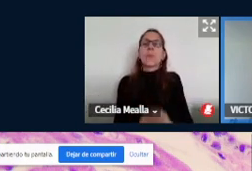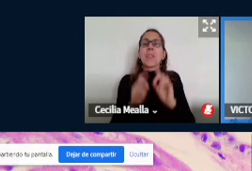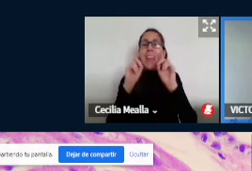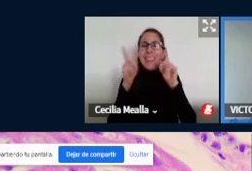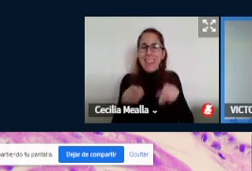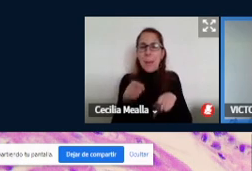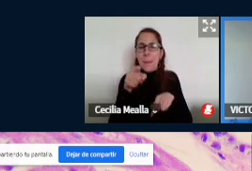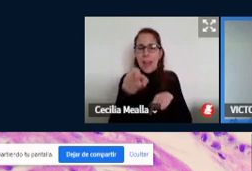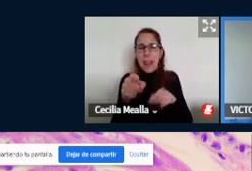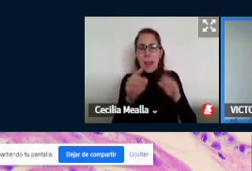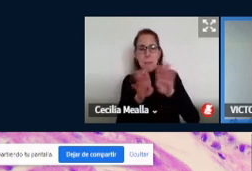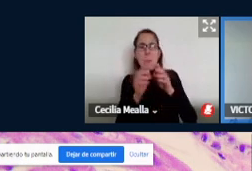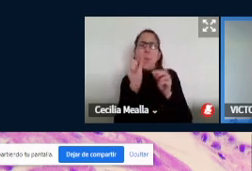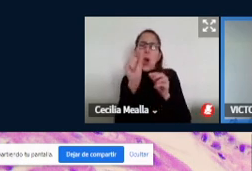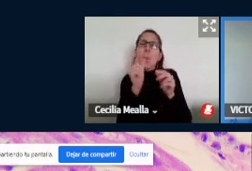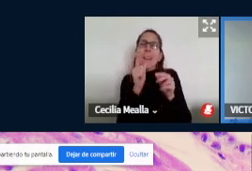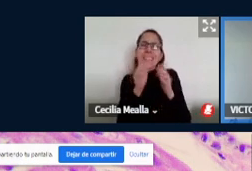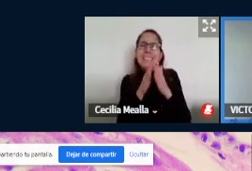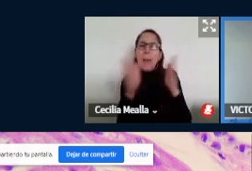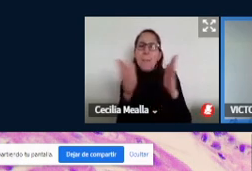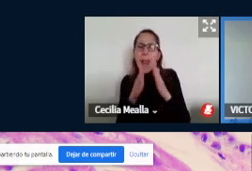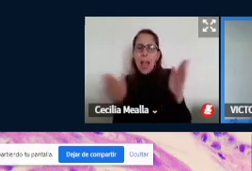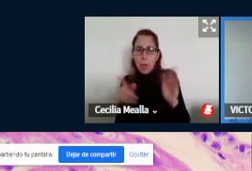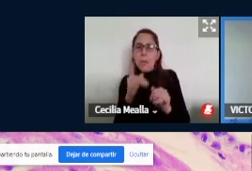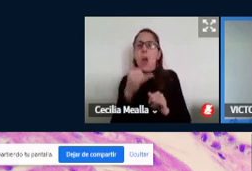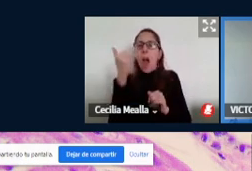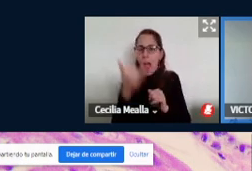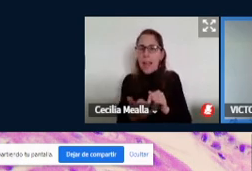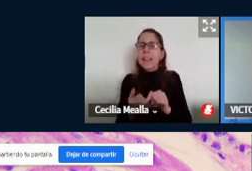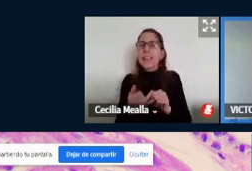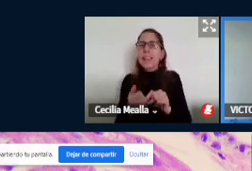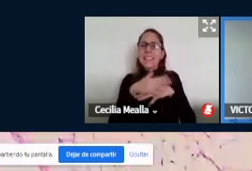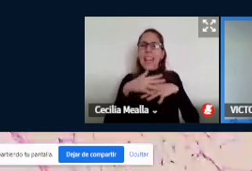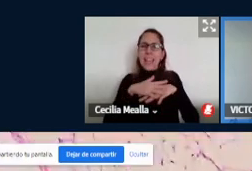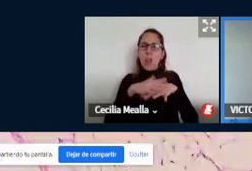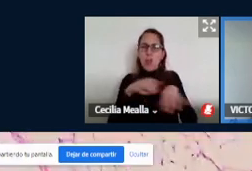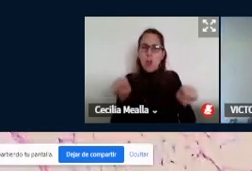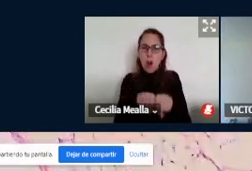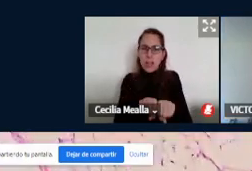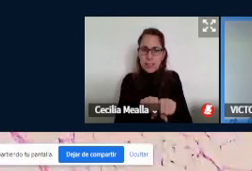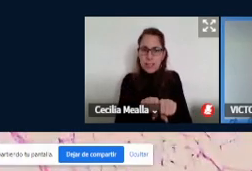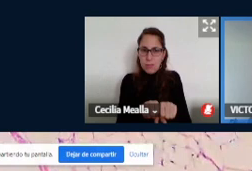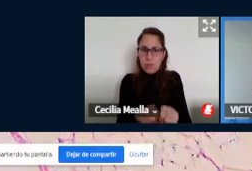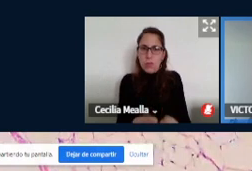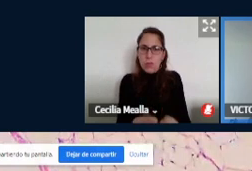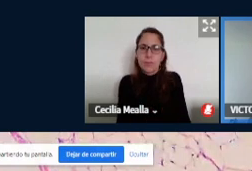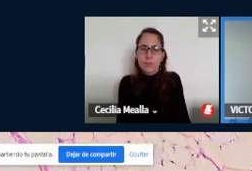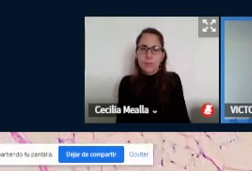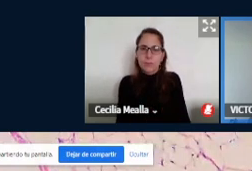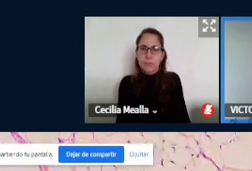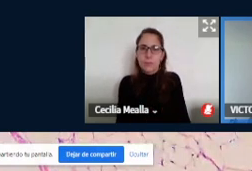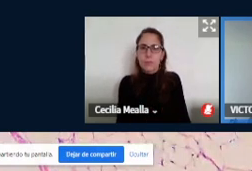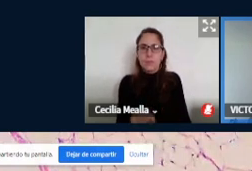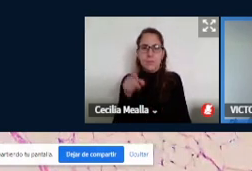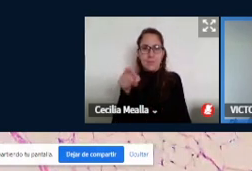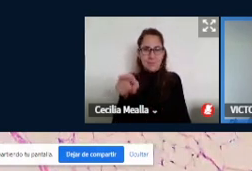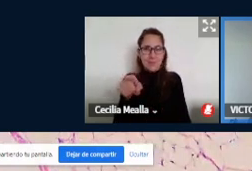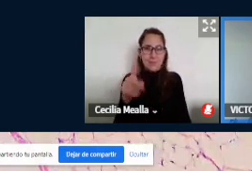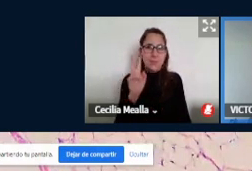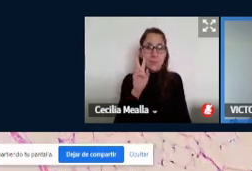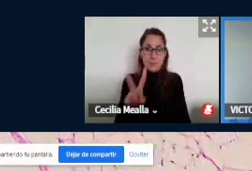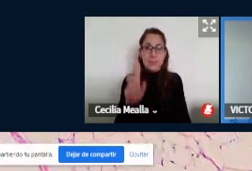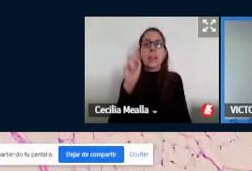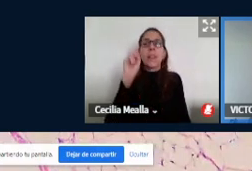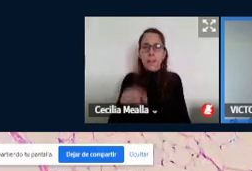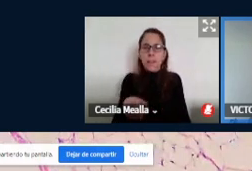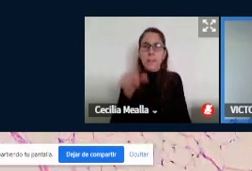acá quedó como medio desprendido y vacío, pero tenemos tejido conectivo que también está, fíjense acá, esto también